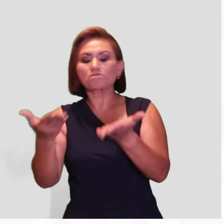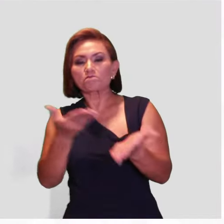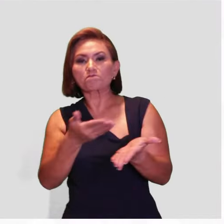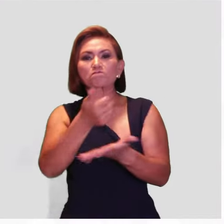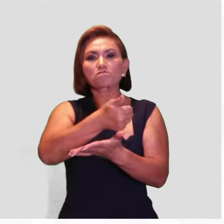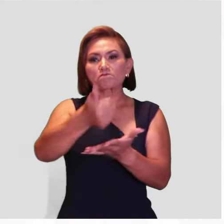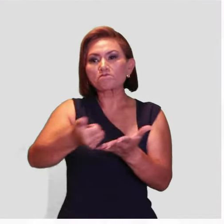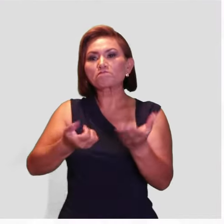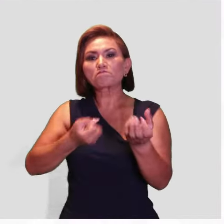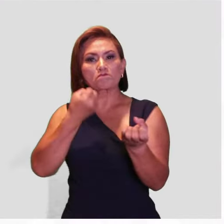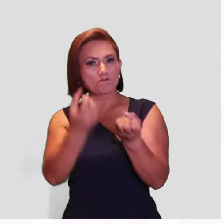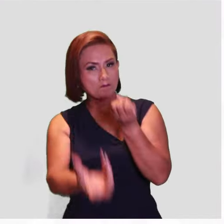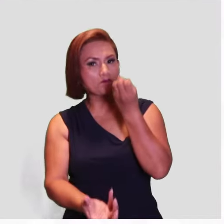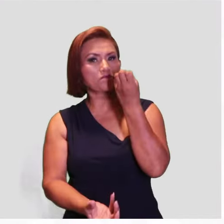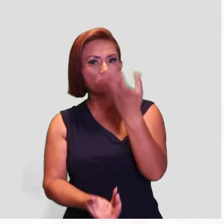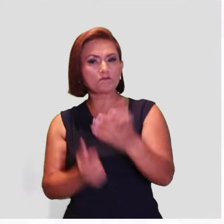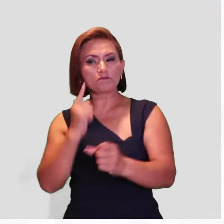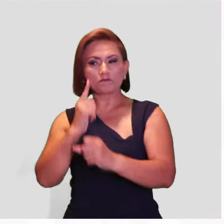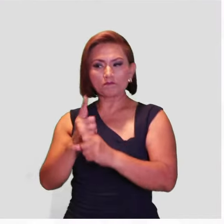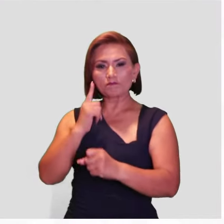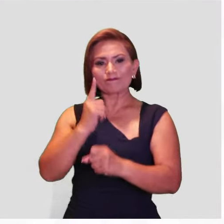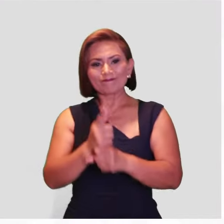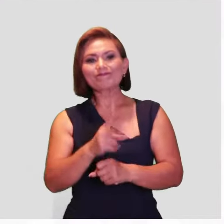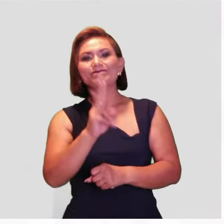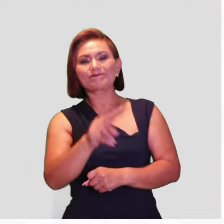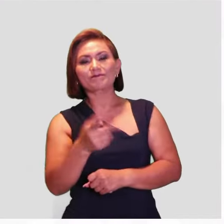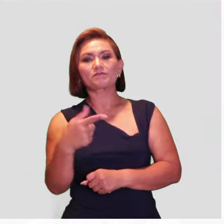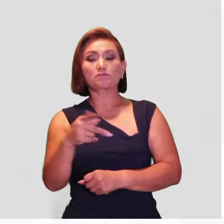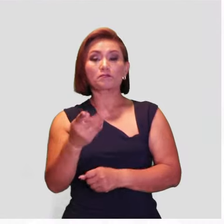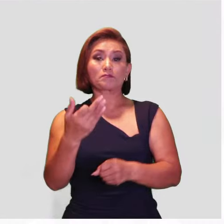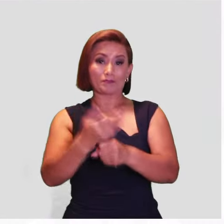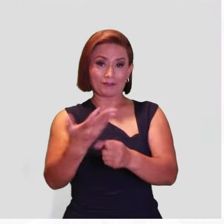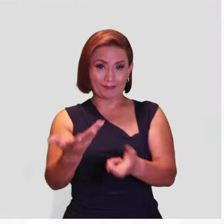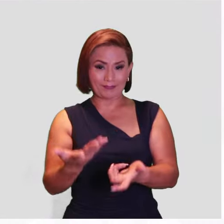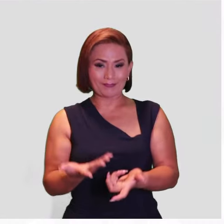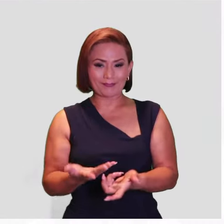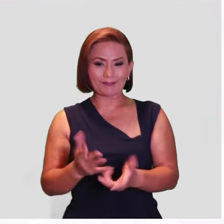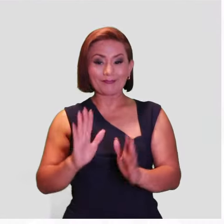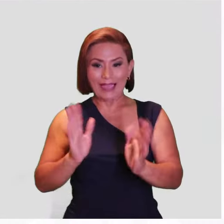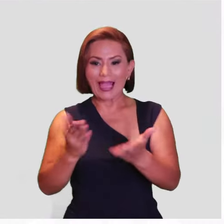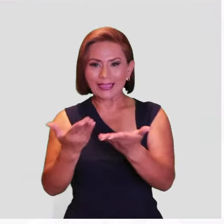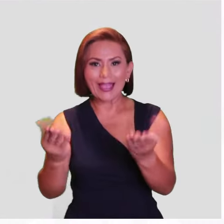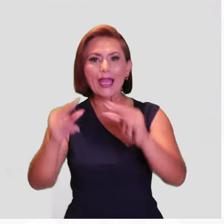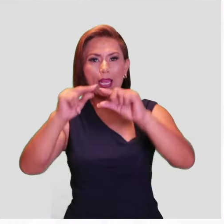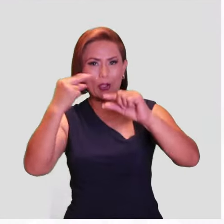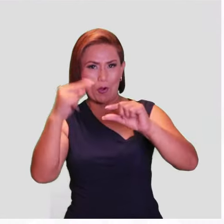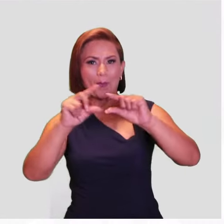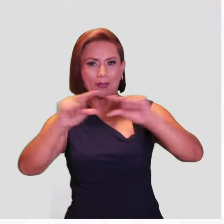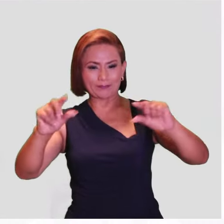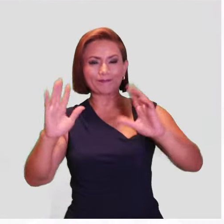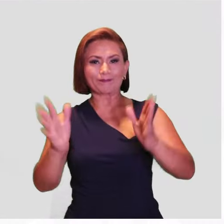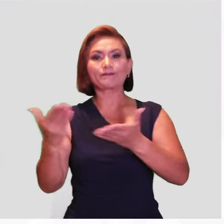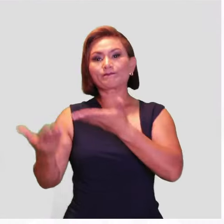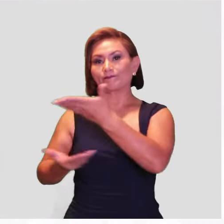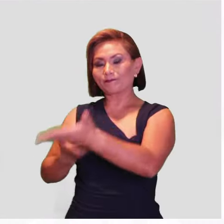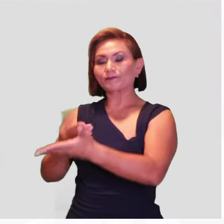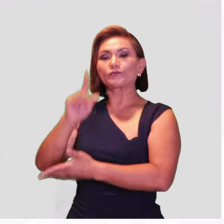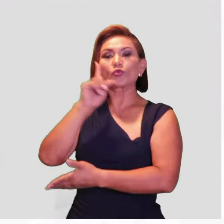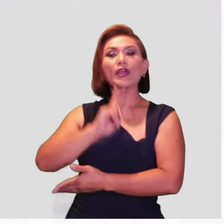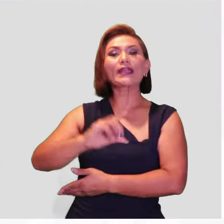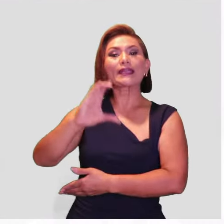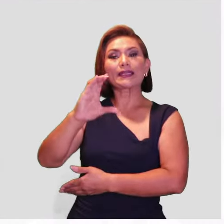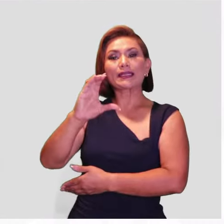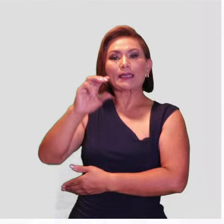principales problemáticas que están identificando dentro de San Juan del Río. Ya contamos con el siguiente registro. Es la candidata Miriam